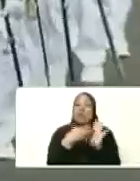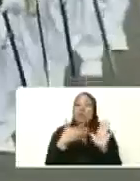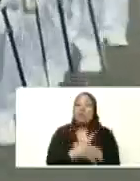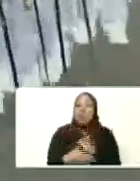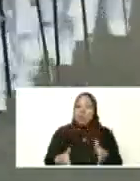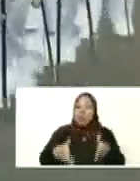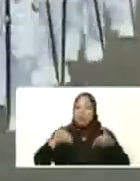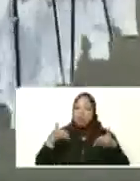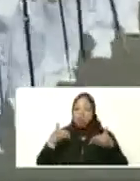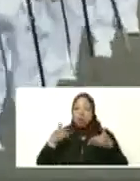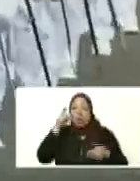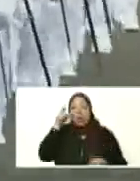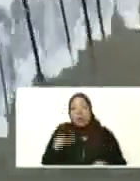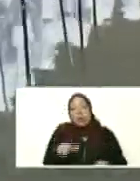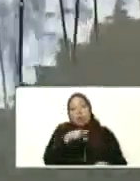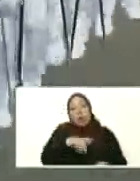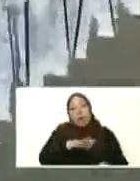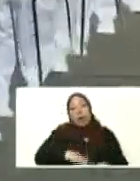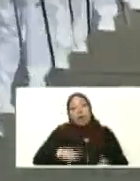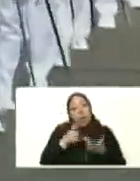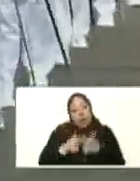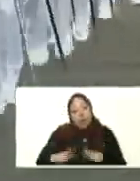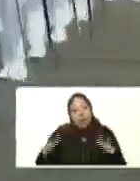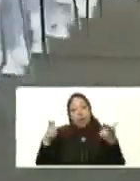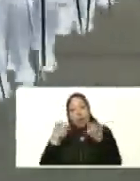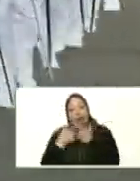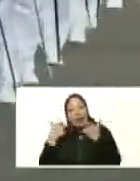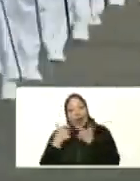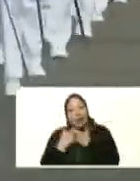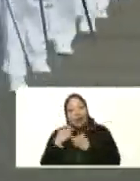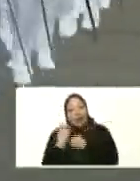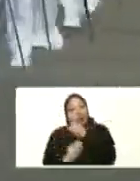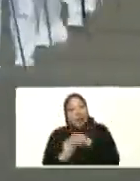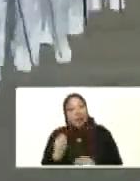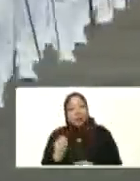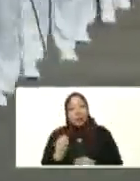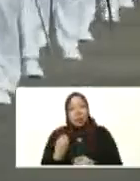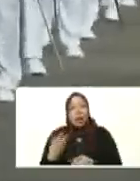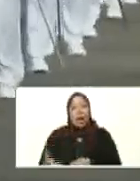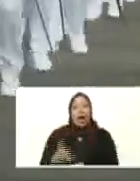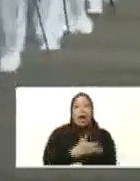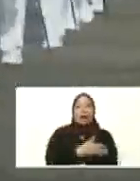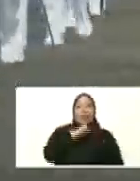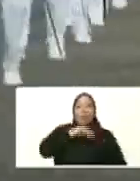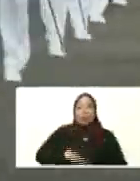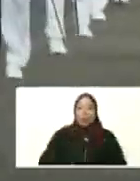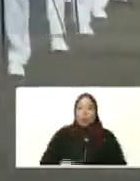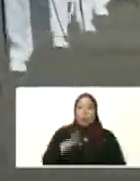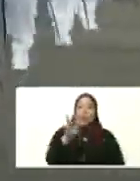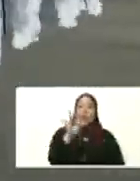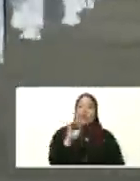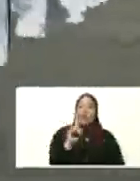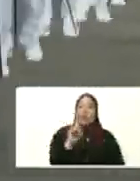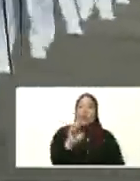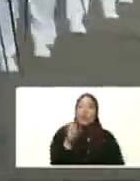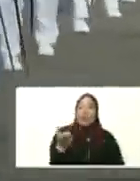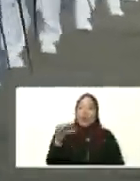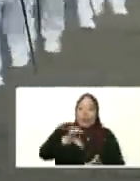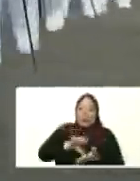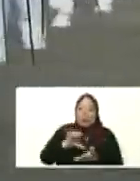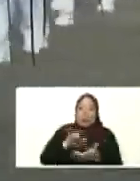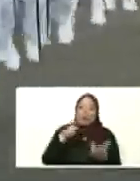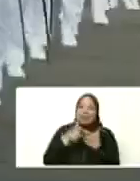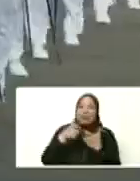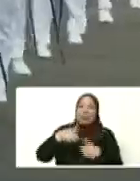del general del pueblo soberano durante la Guerra Federal y representa la lucha por la justicia. En su empuñadura